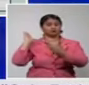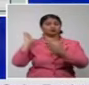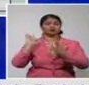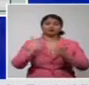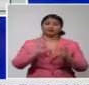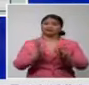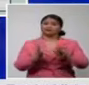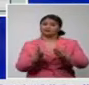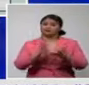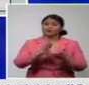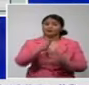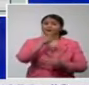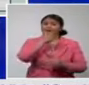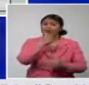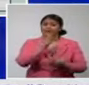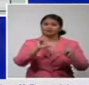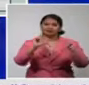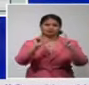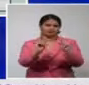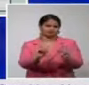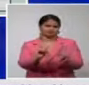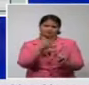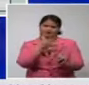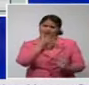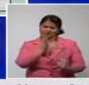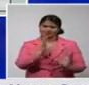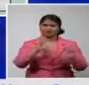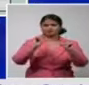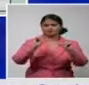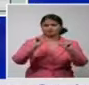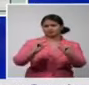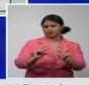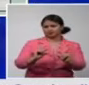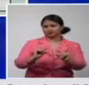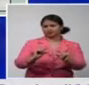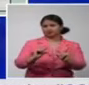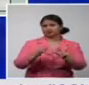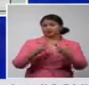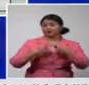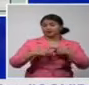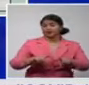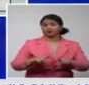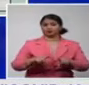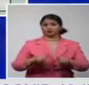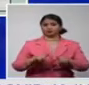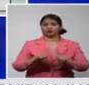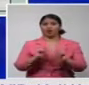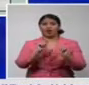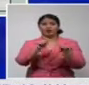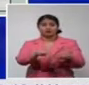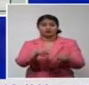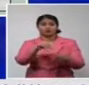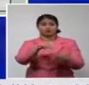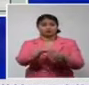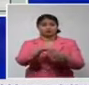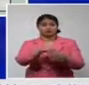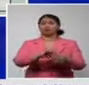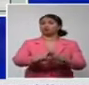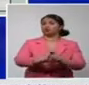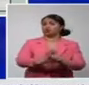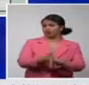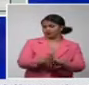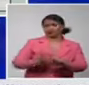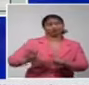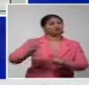quiere ir disminuyendo, va disminuyendo, que de todas formas tiene presencia del virus en todos sus municipios, aunque